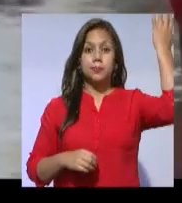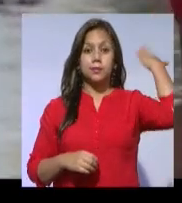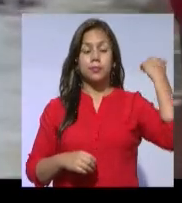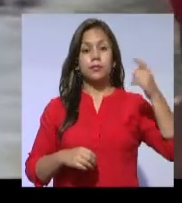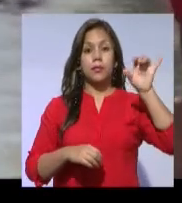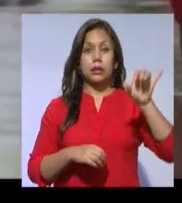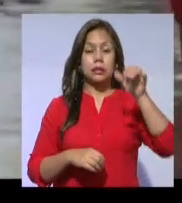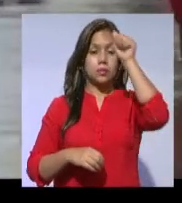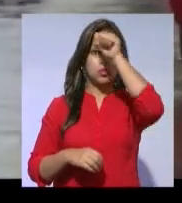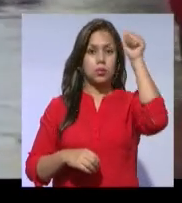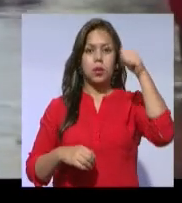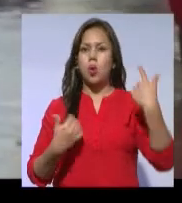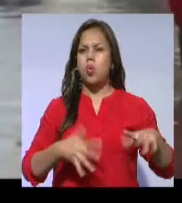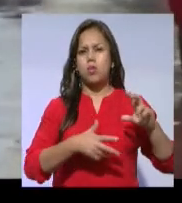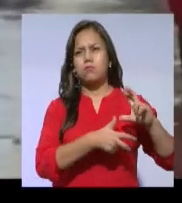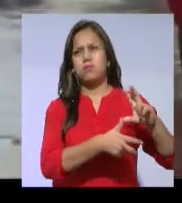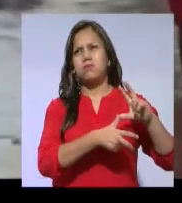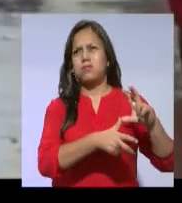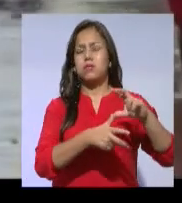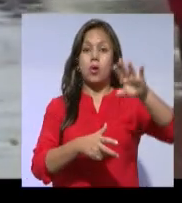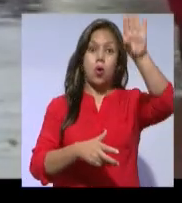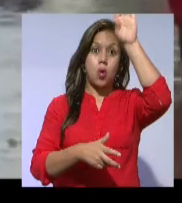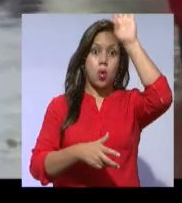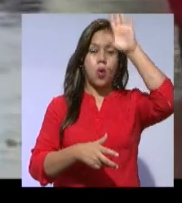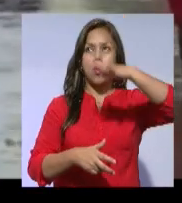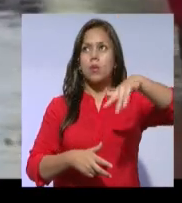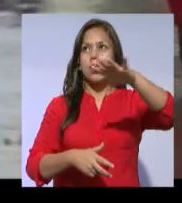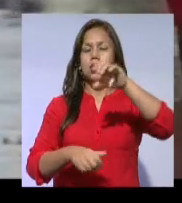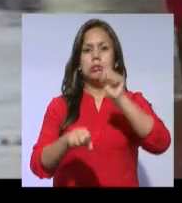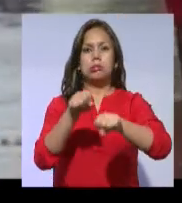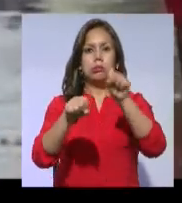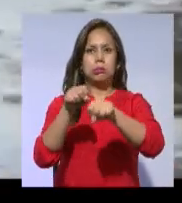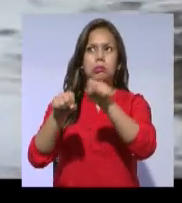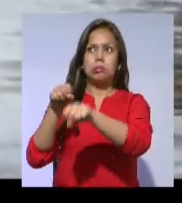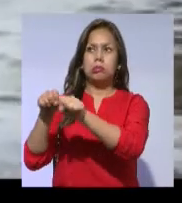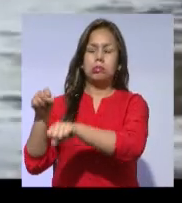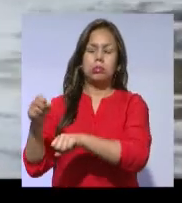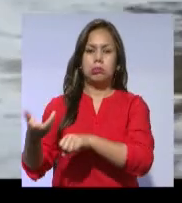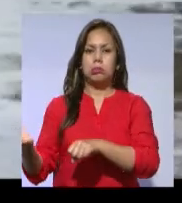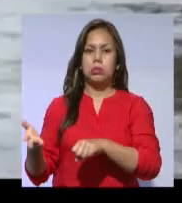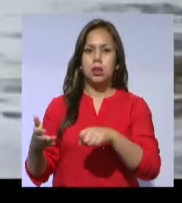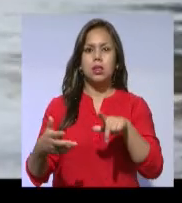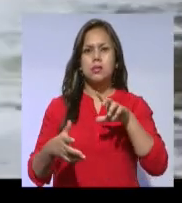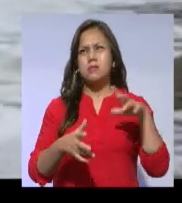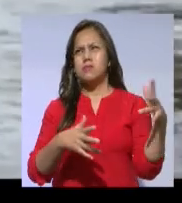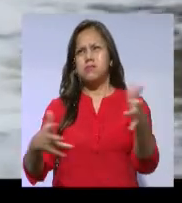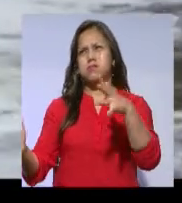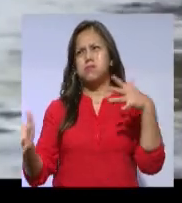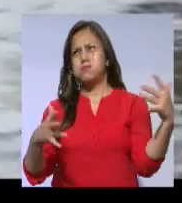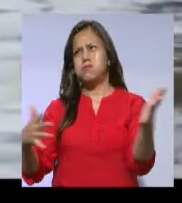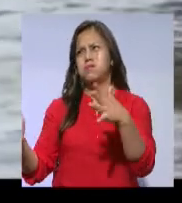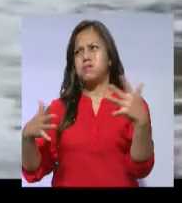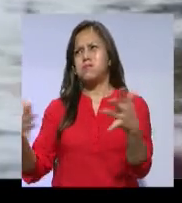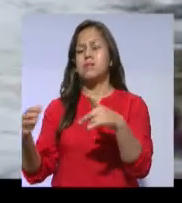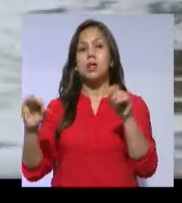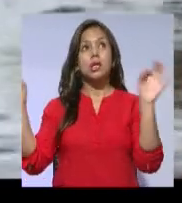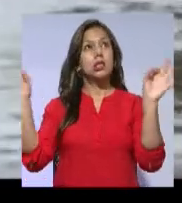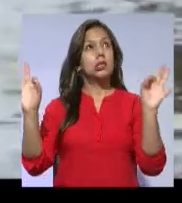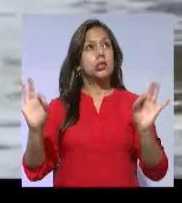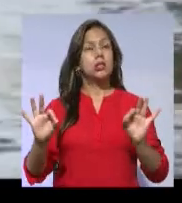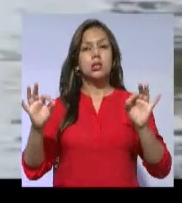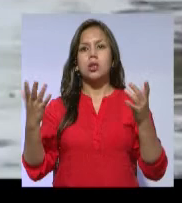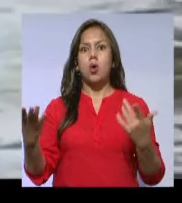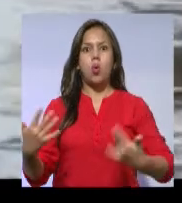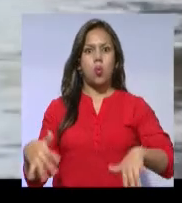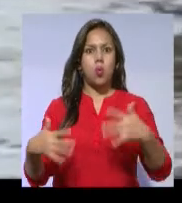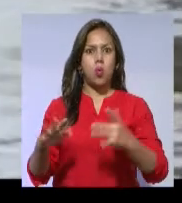de semana el huracán irma a su paso por cuba provocó serios daños en la habana como vientos huracanados tendidos eléctricos y olas de